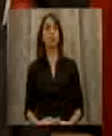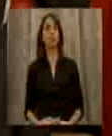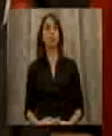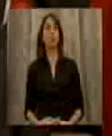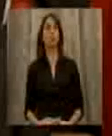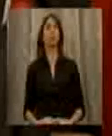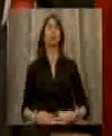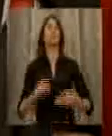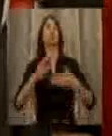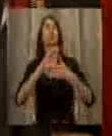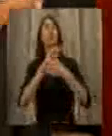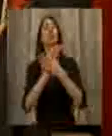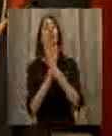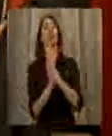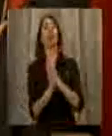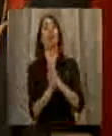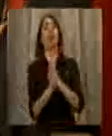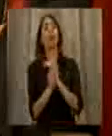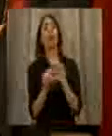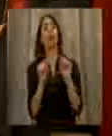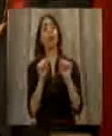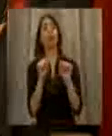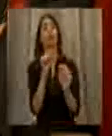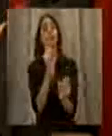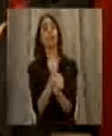Todo este trabajo